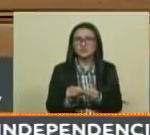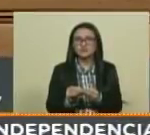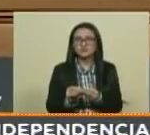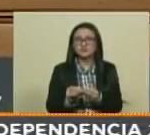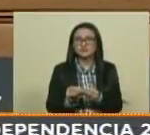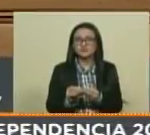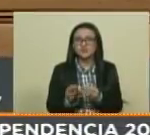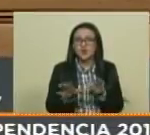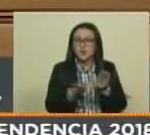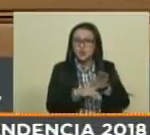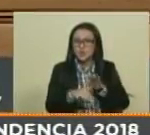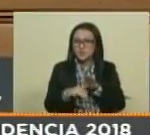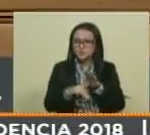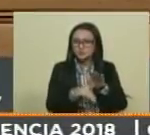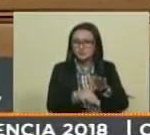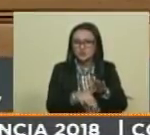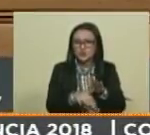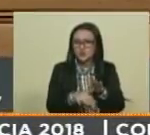procesal